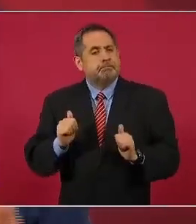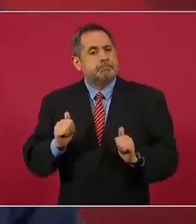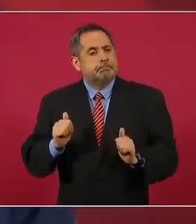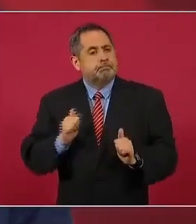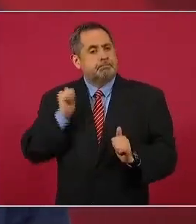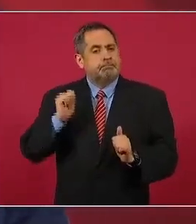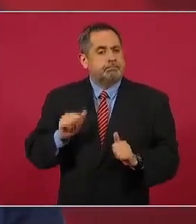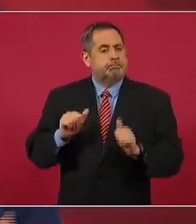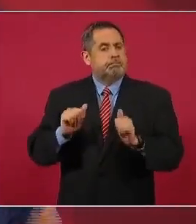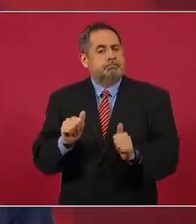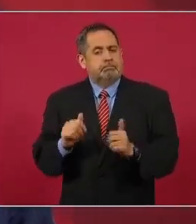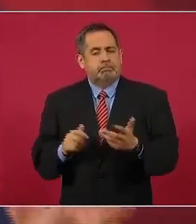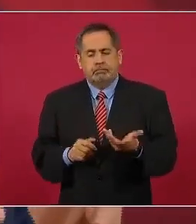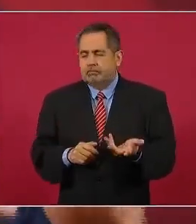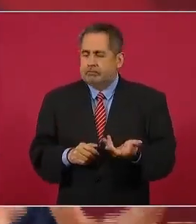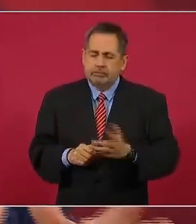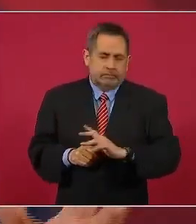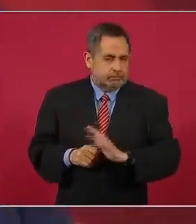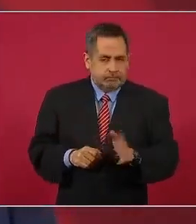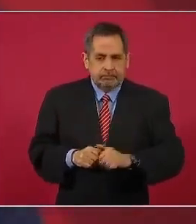Y además, si no